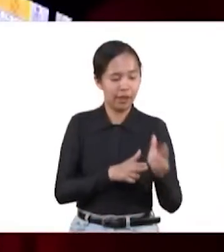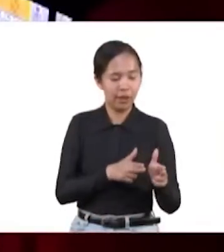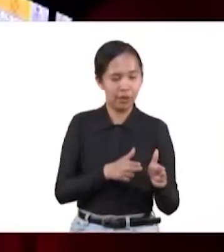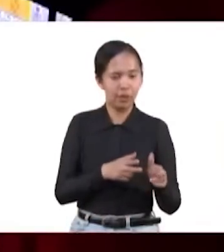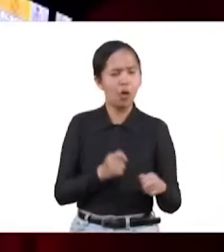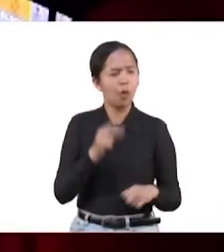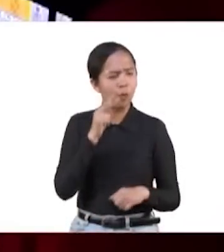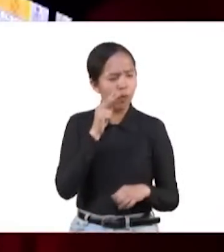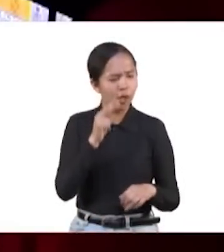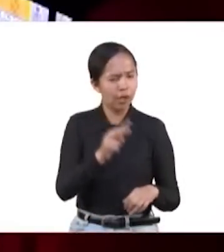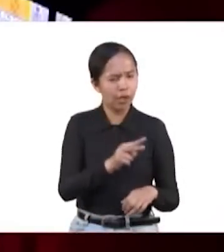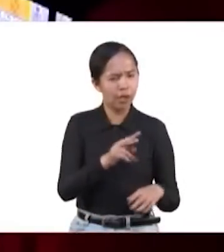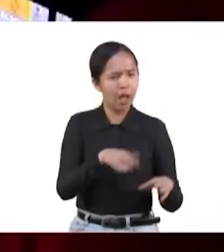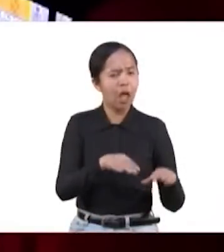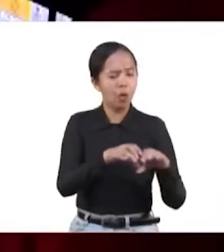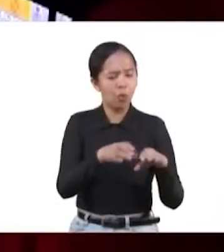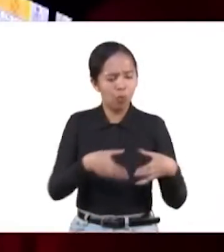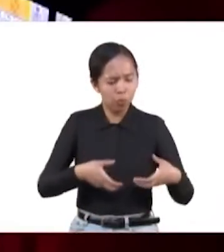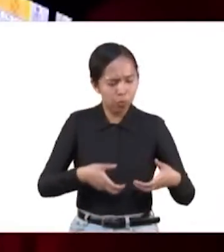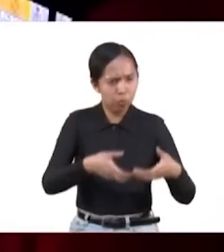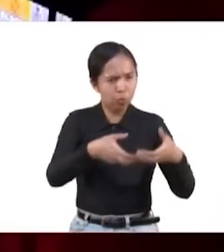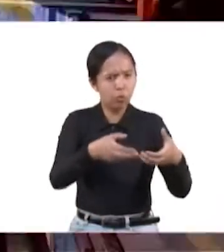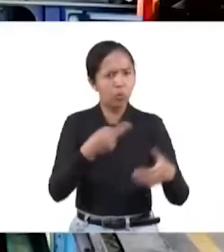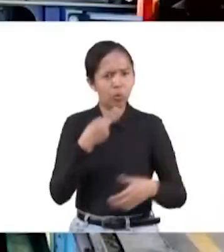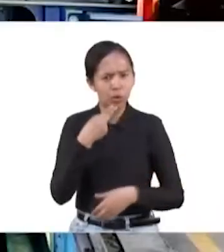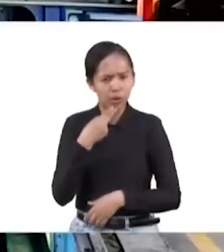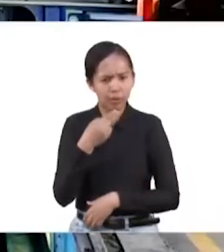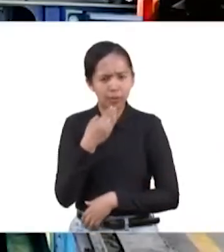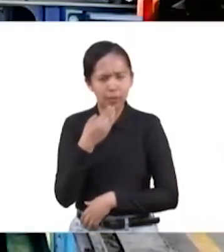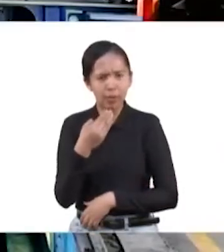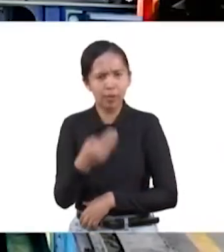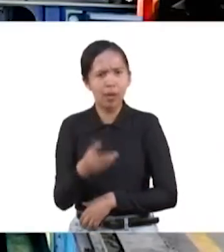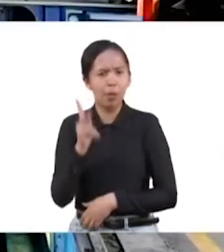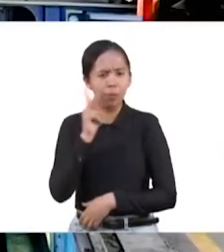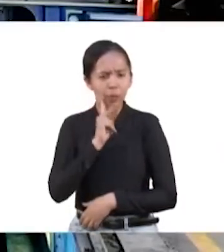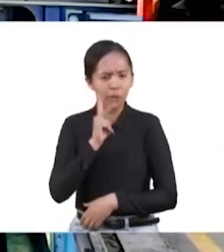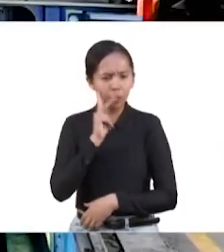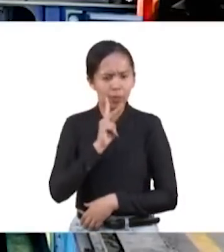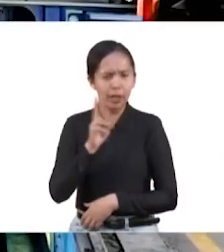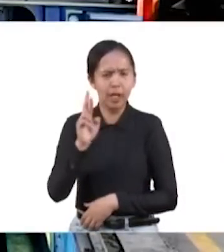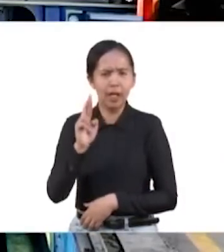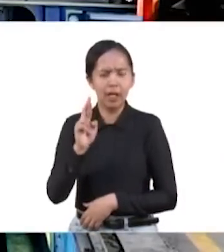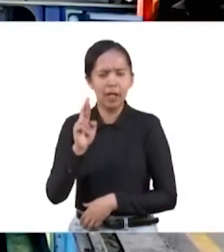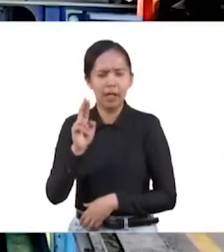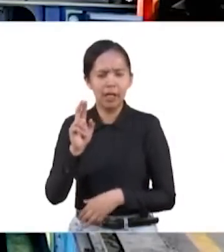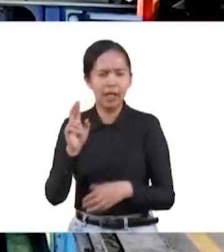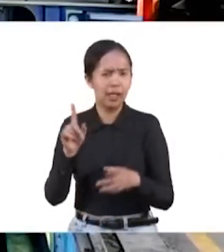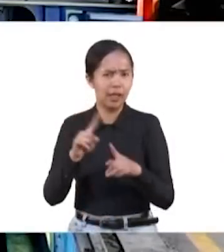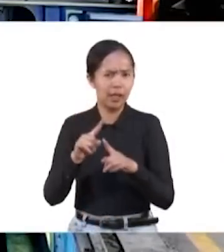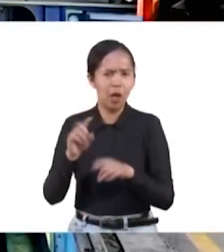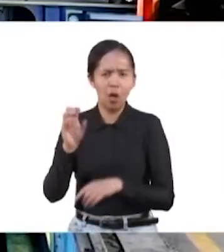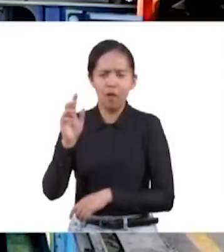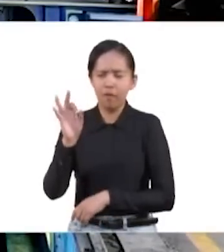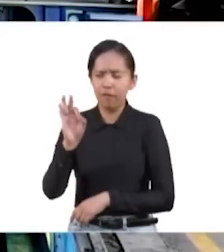de estos por toda la nueva vía, pruebas del sistema de tracción, pruebas de las redes LTE y de